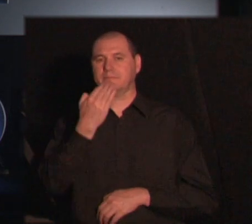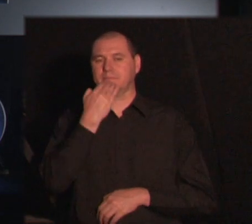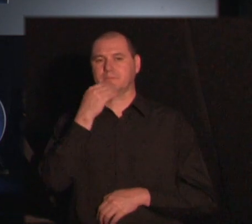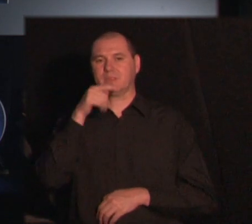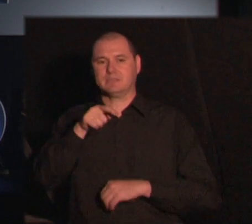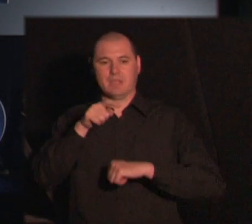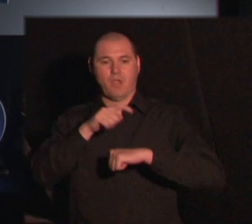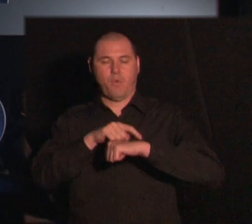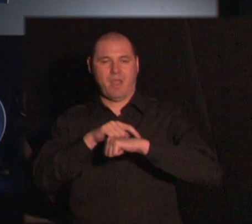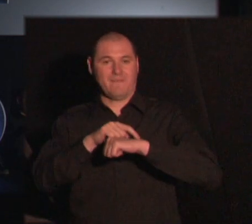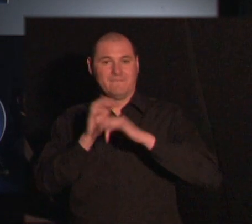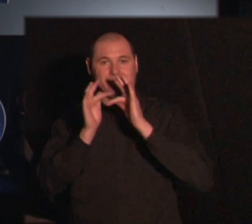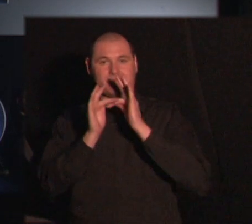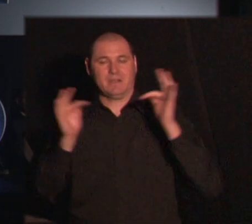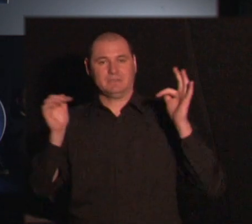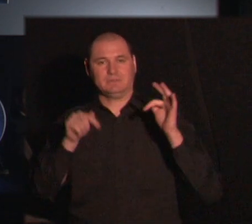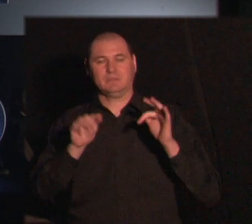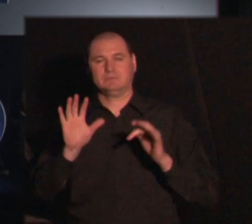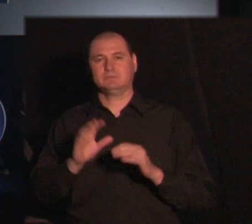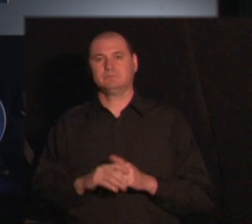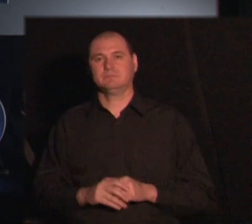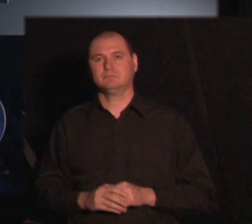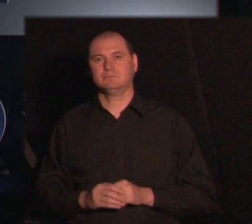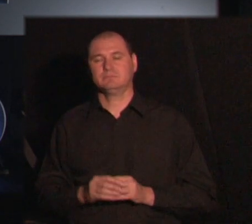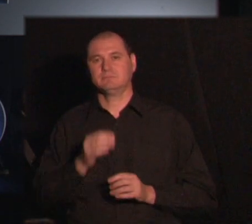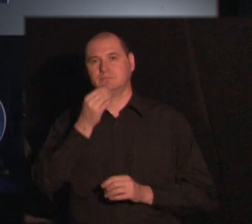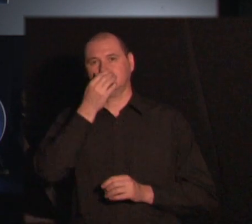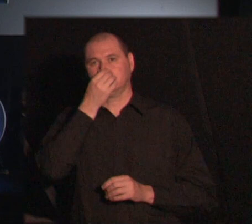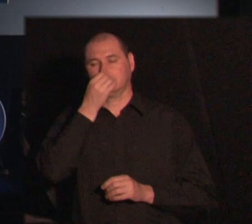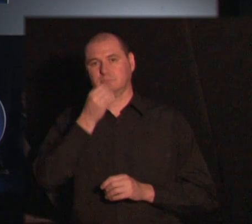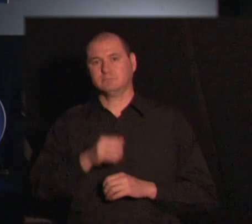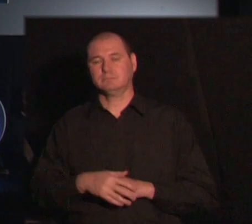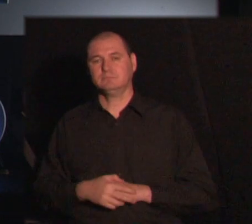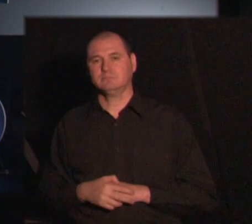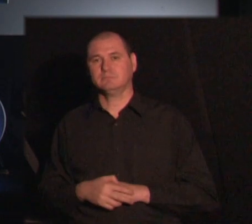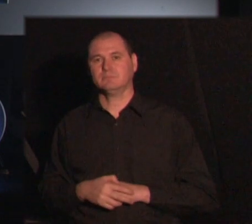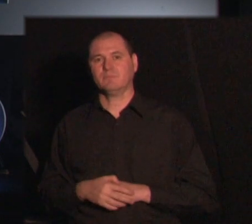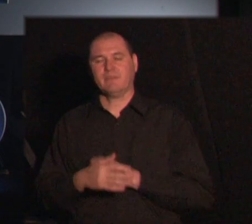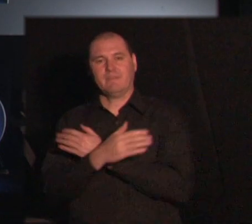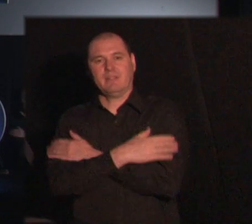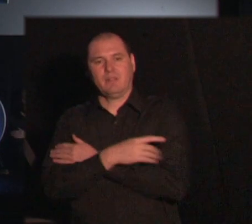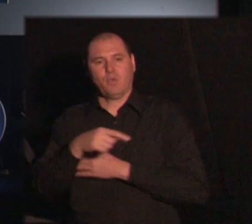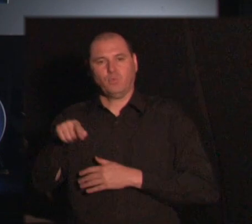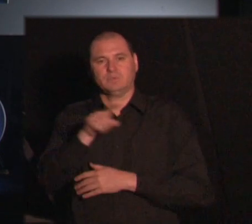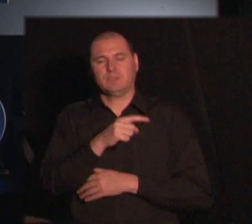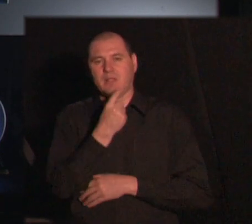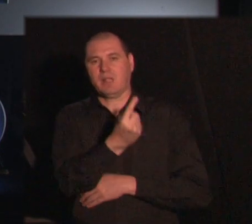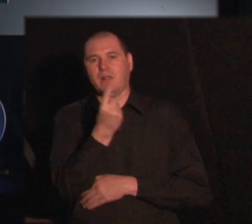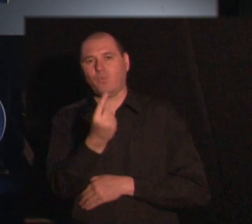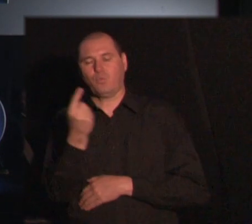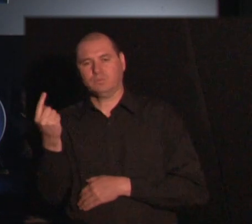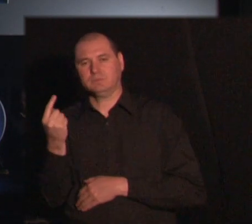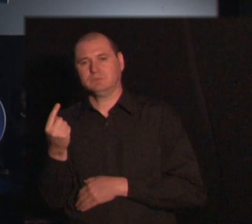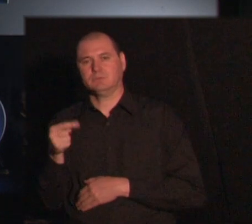esas horas felices era eso. Tipo, nos abrazaba, nos decía, ustedes, cada uno de